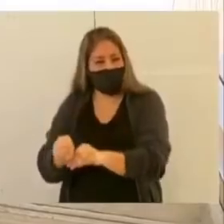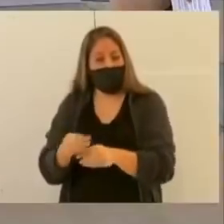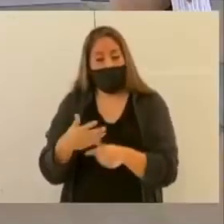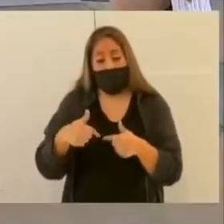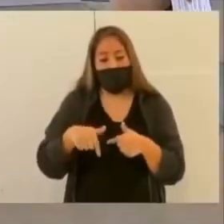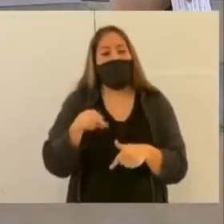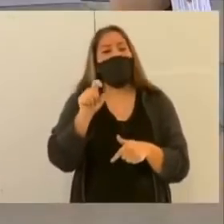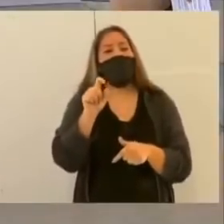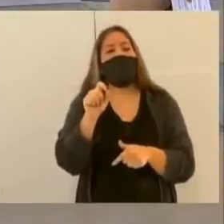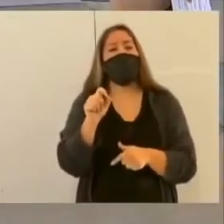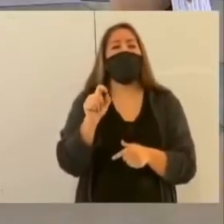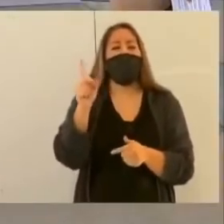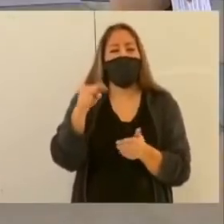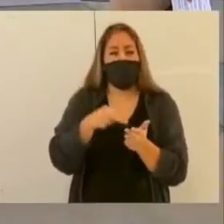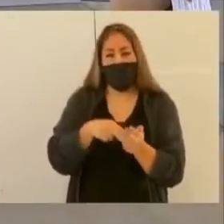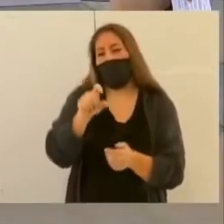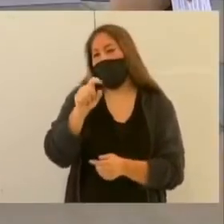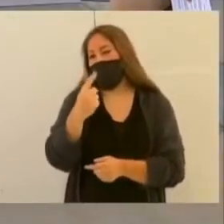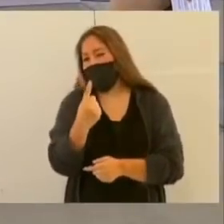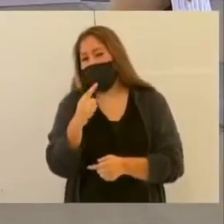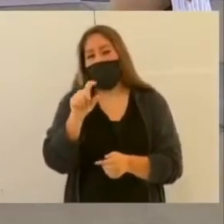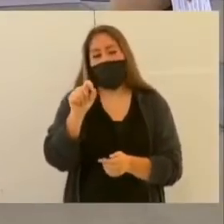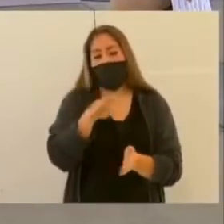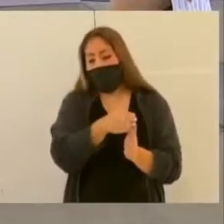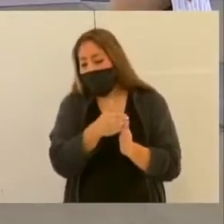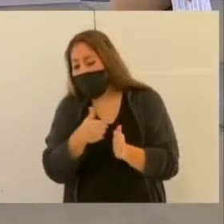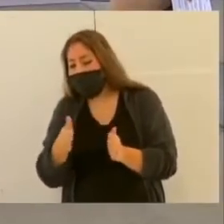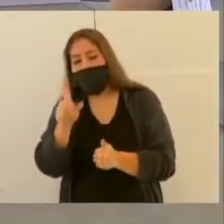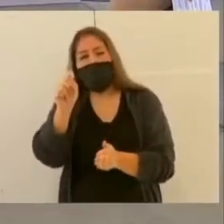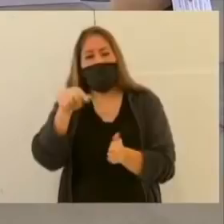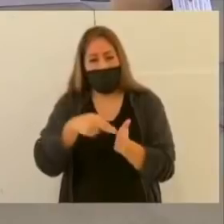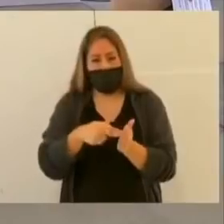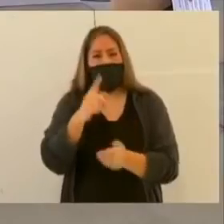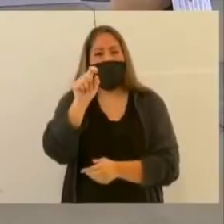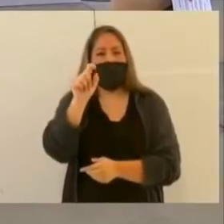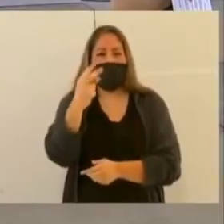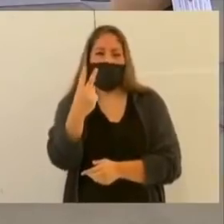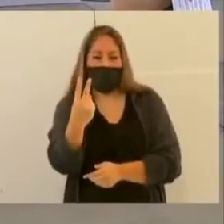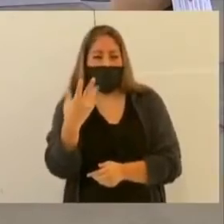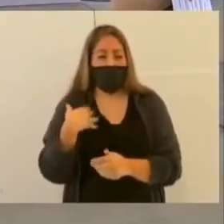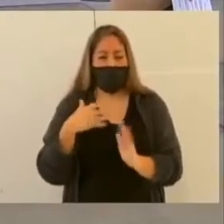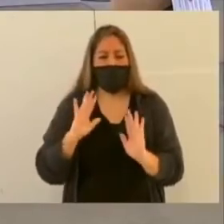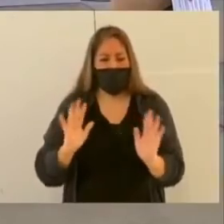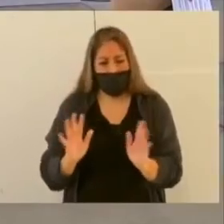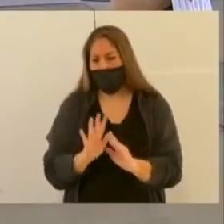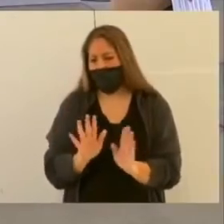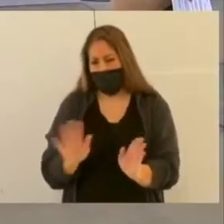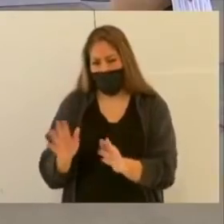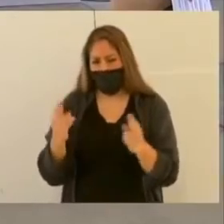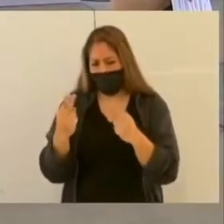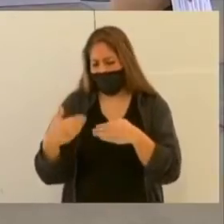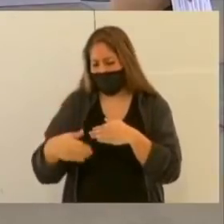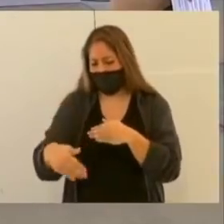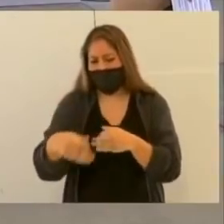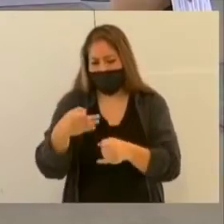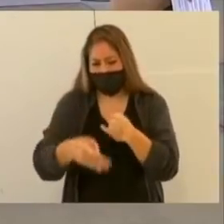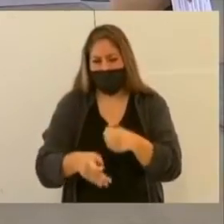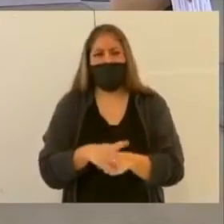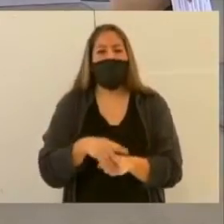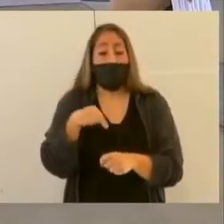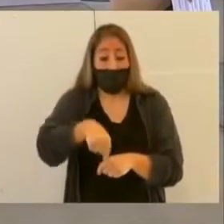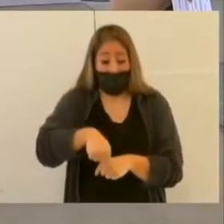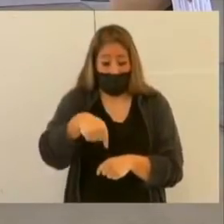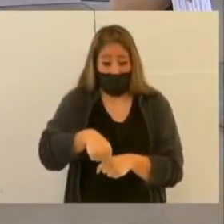2022 tendremos los 107 millones de metros cúbicos restantes. Quiero señalar que con estos